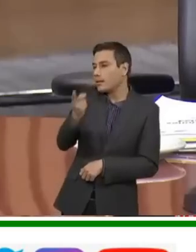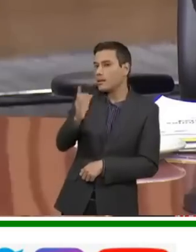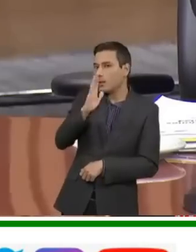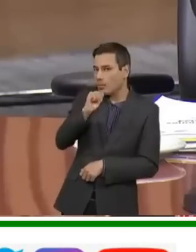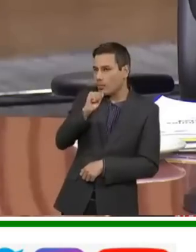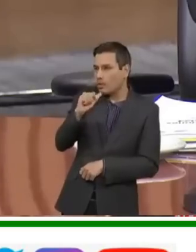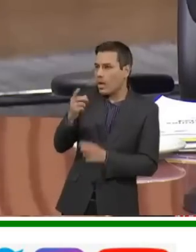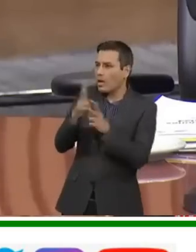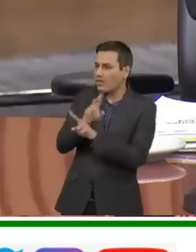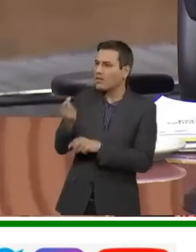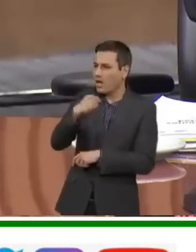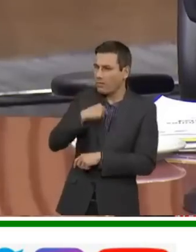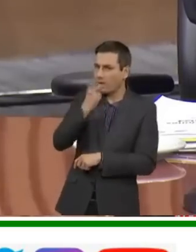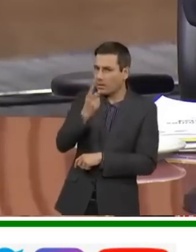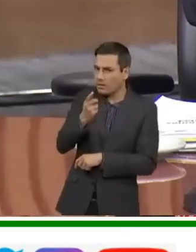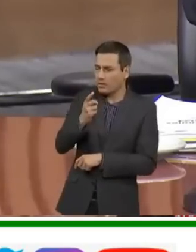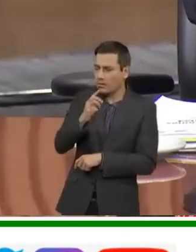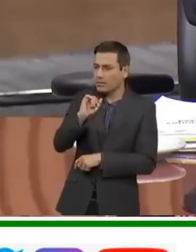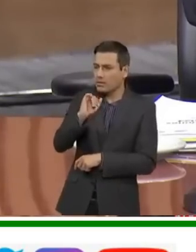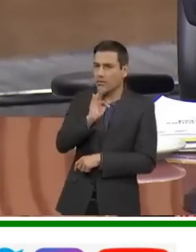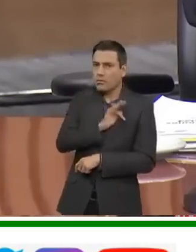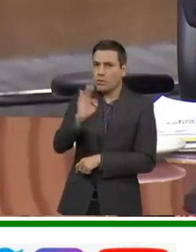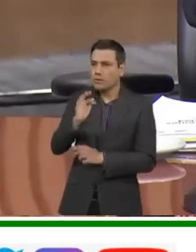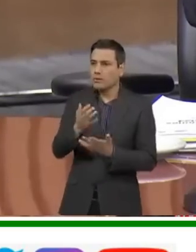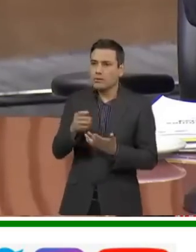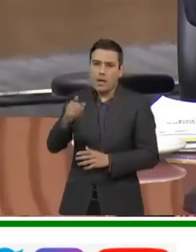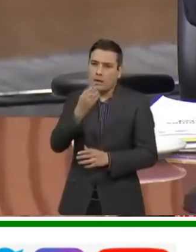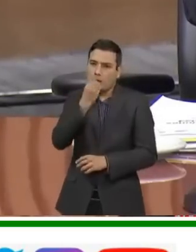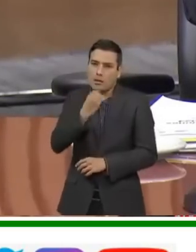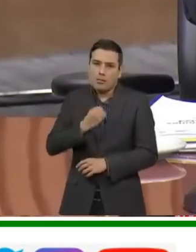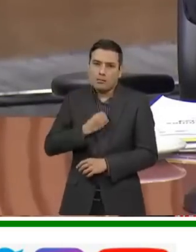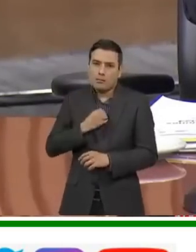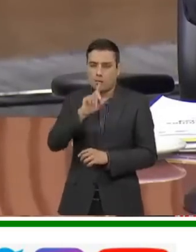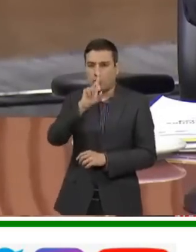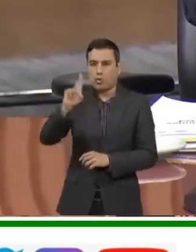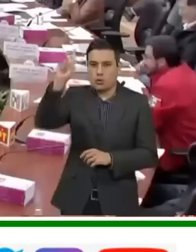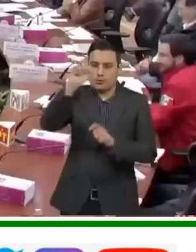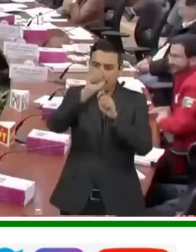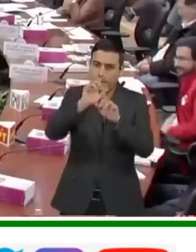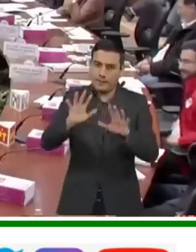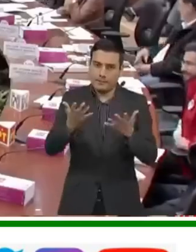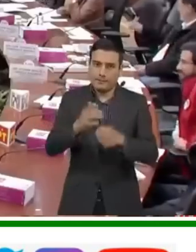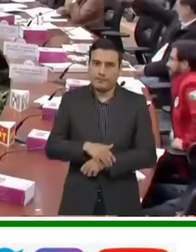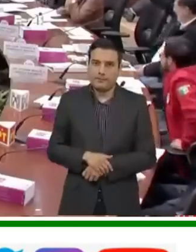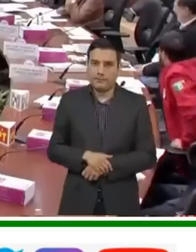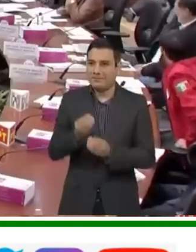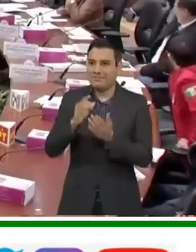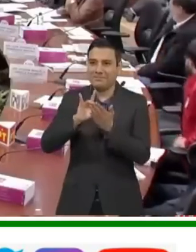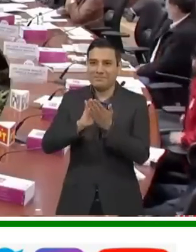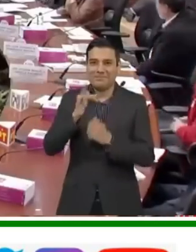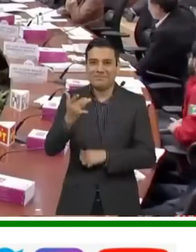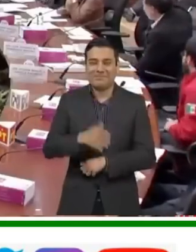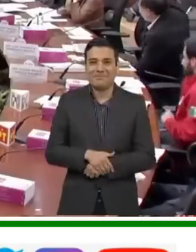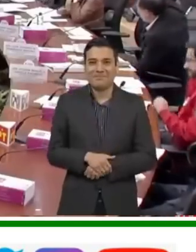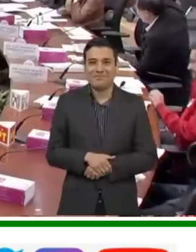hacerlo. Entonces, ya no tiene manera de salirse, jaque mate, y Dios los bendiga. Muchas gracias. Gracias, señor diputado. ¿Alguien más